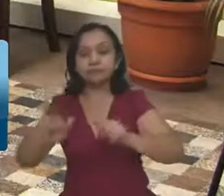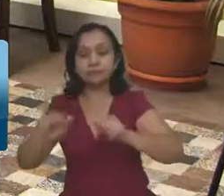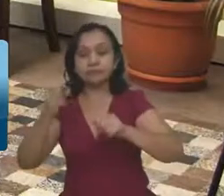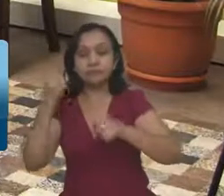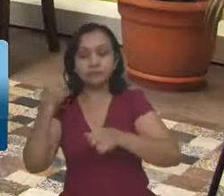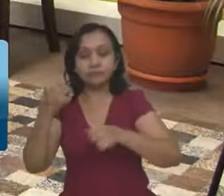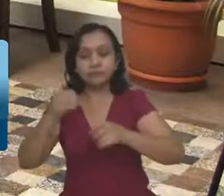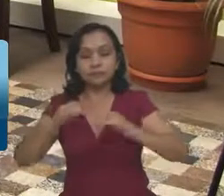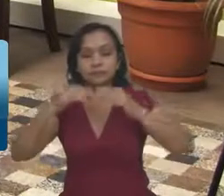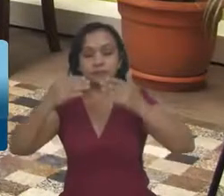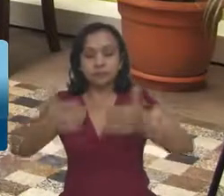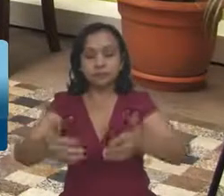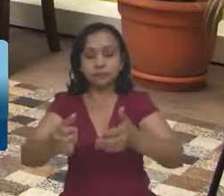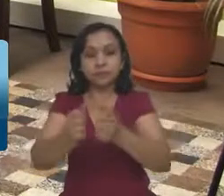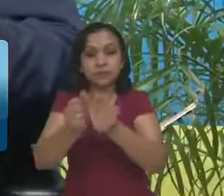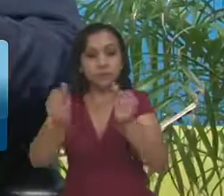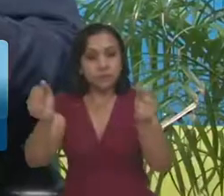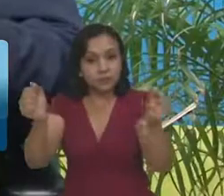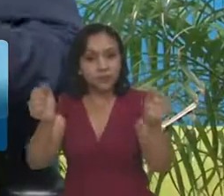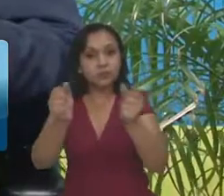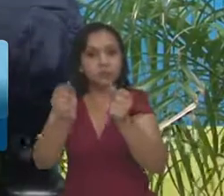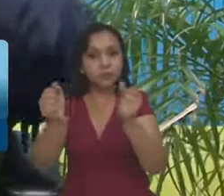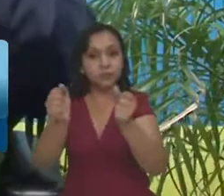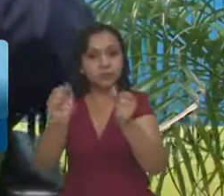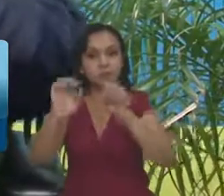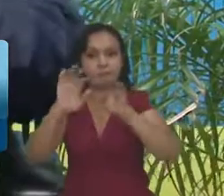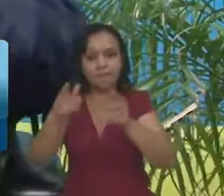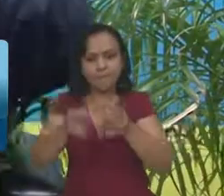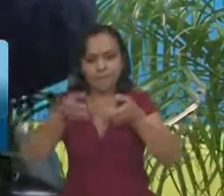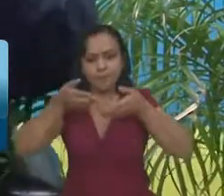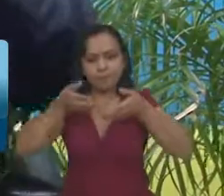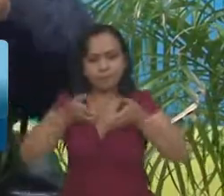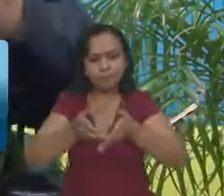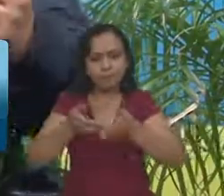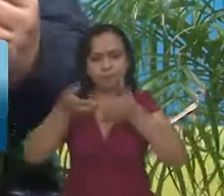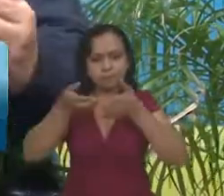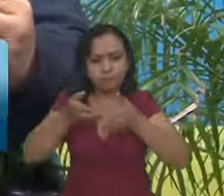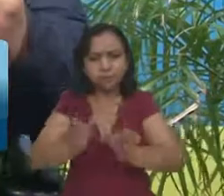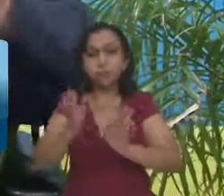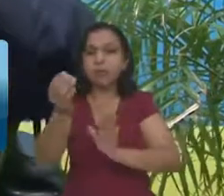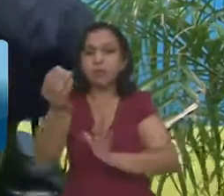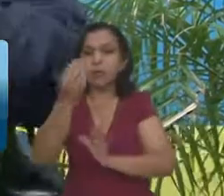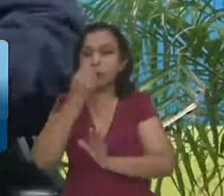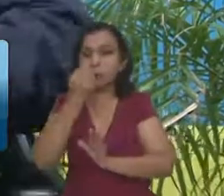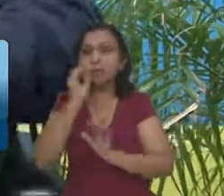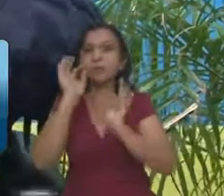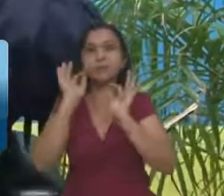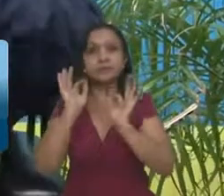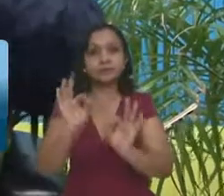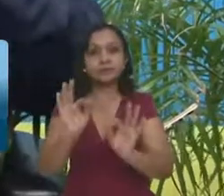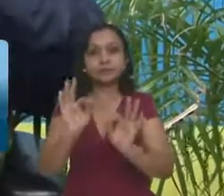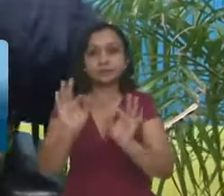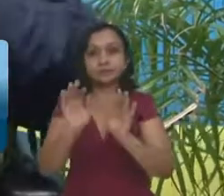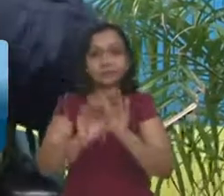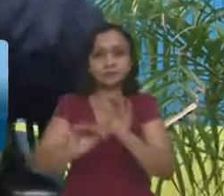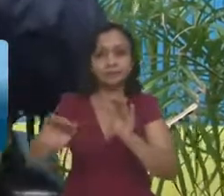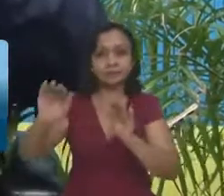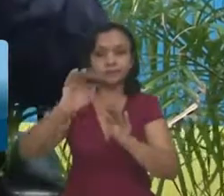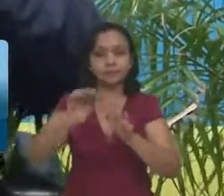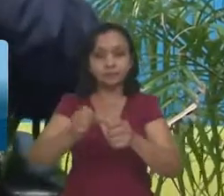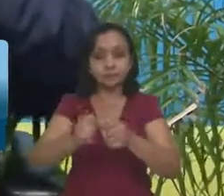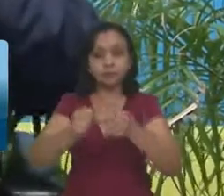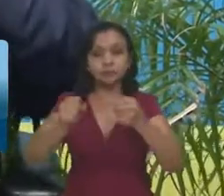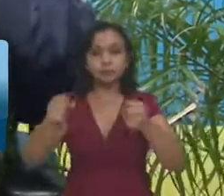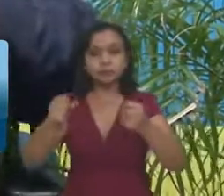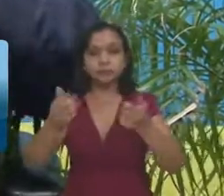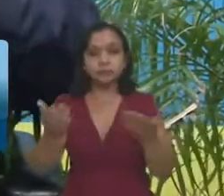mayor elasticidad, que tenga mayor, obviamente acompañada con una buena alimentación para aumentar el sistema inmune, esté